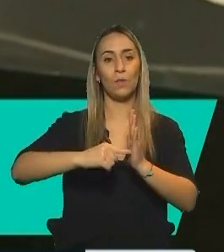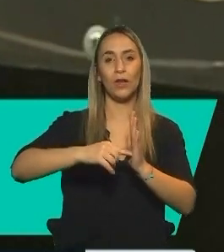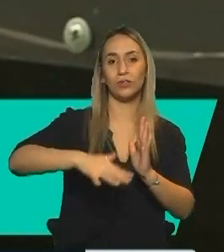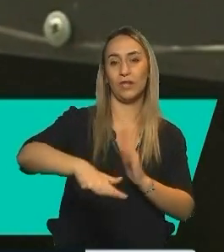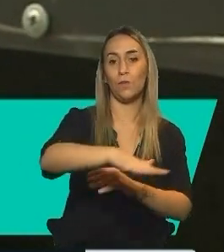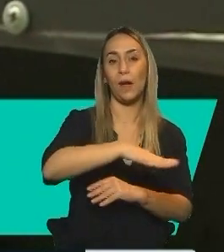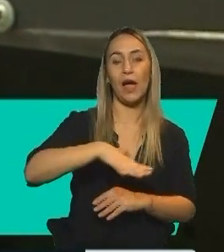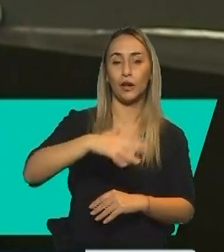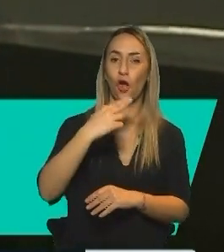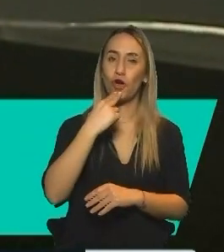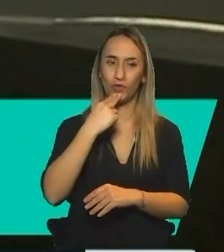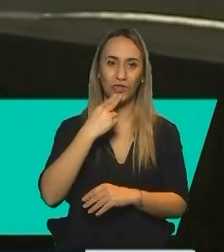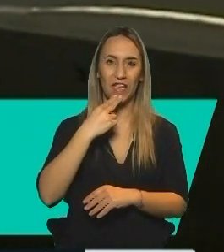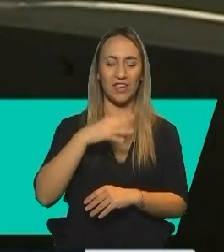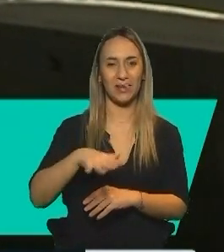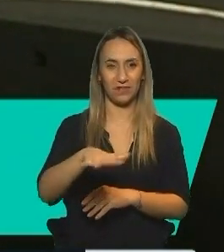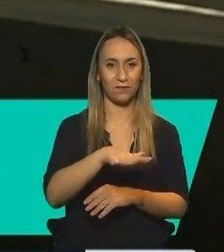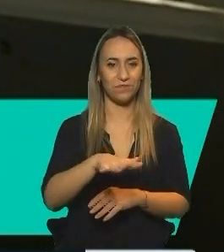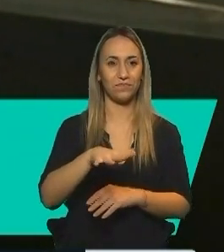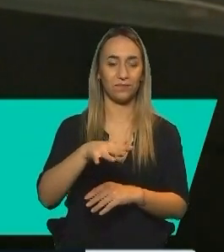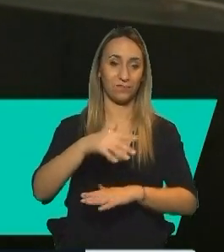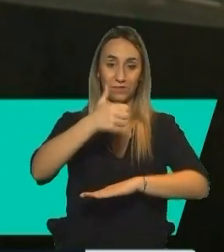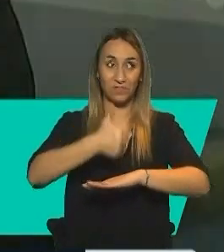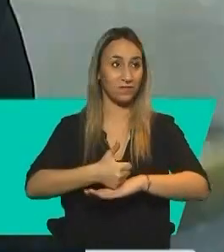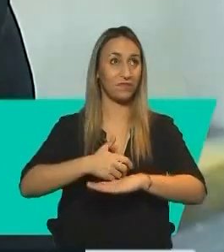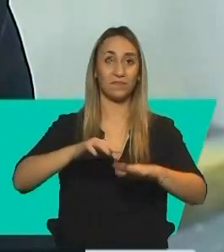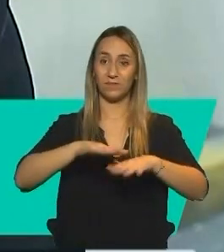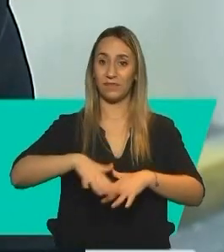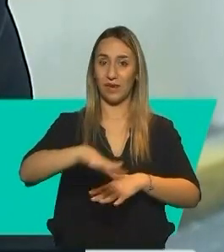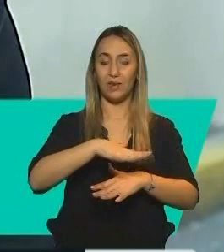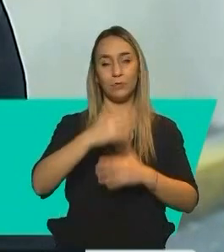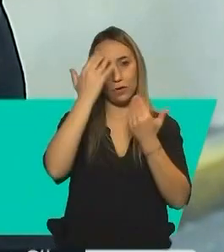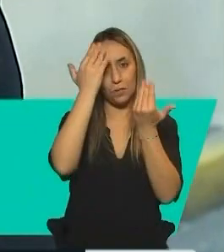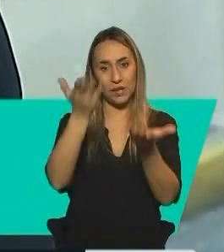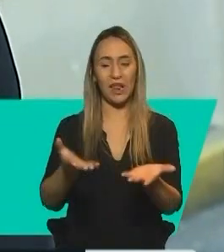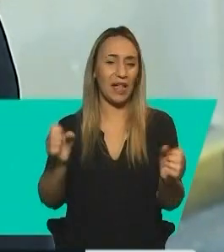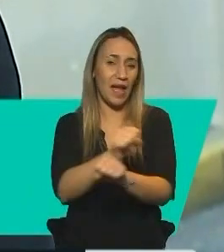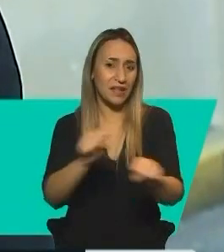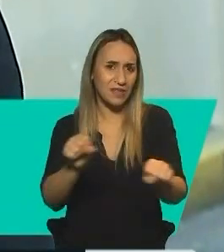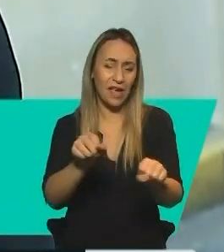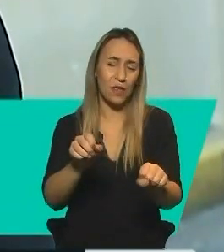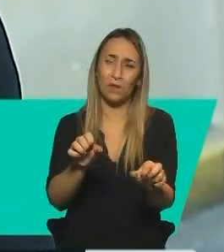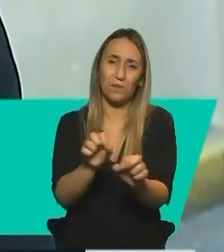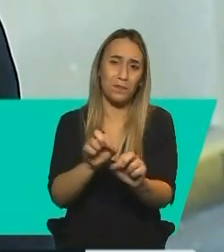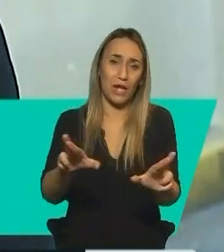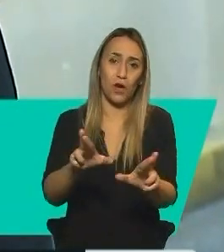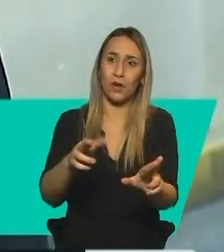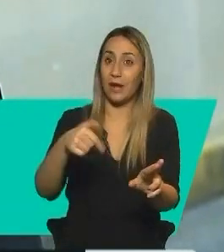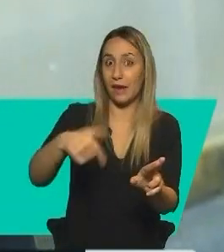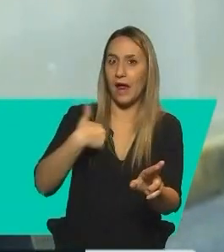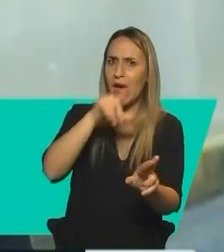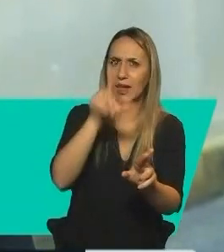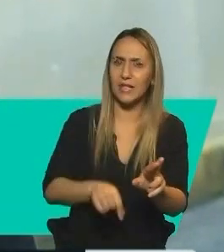barrio de Once, recordando este atentado que fue el más grave contra el país. Y